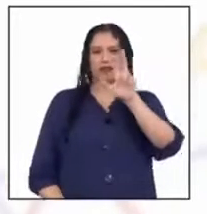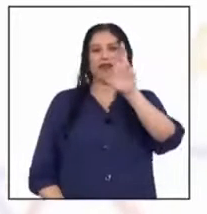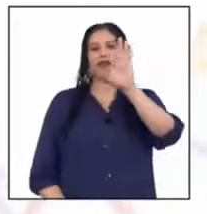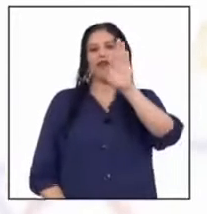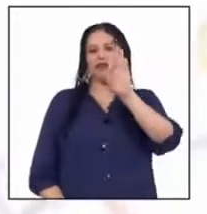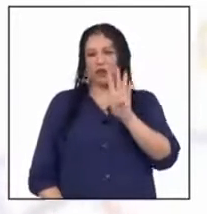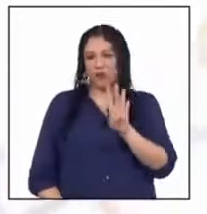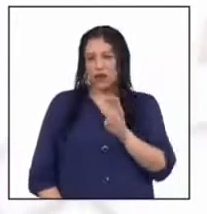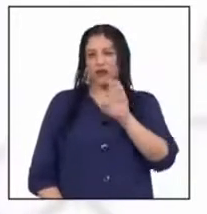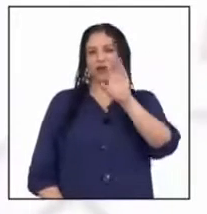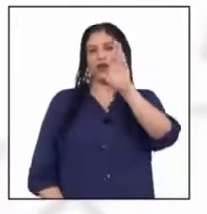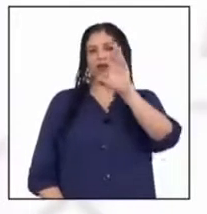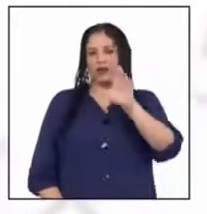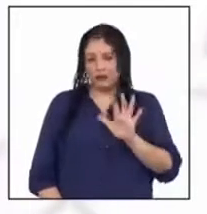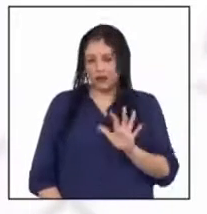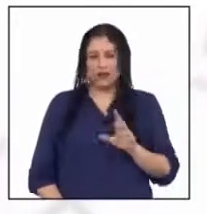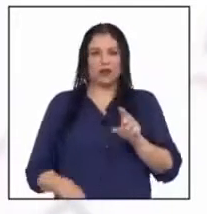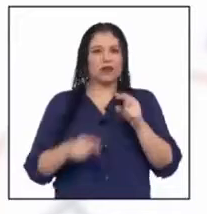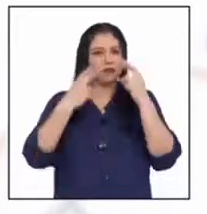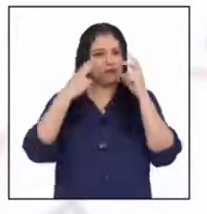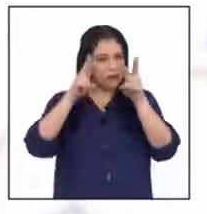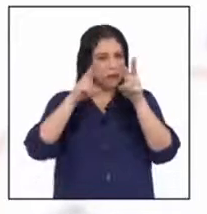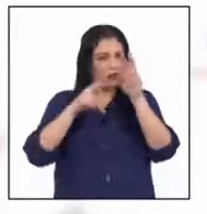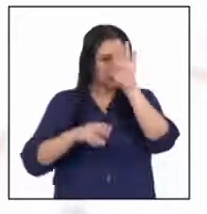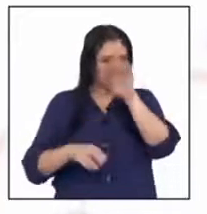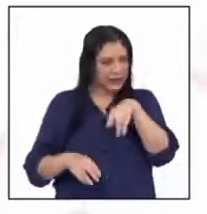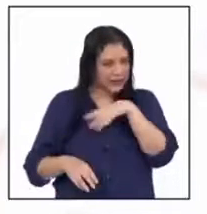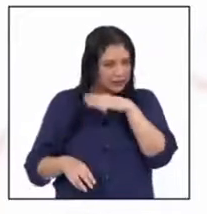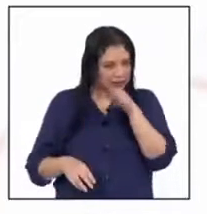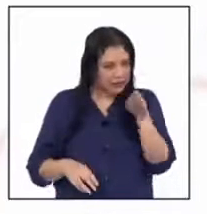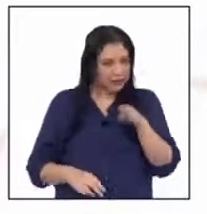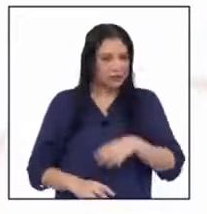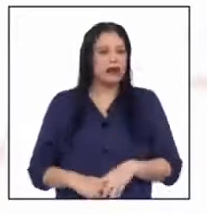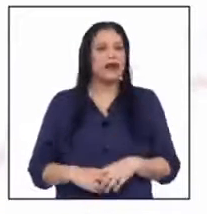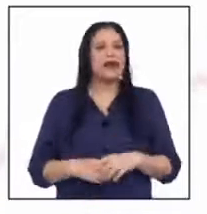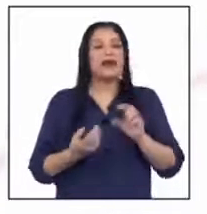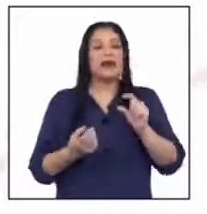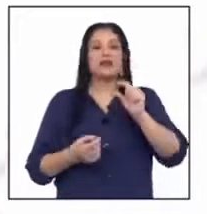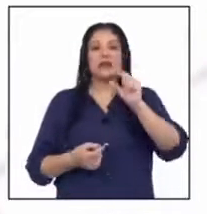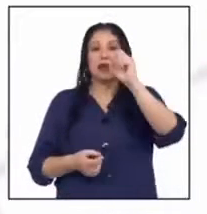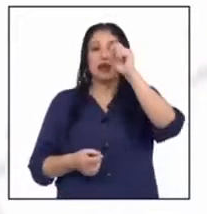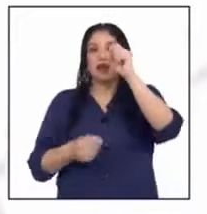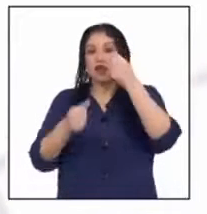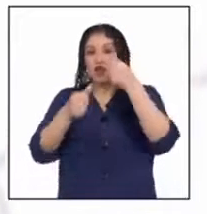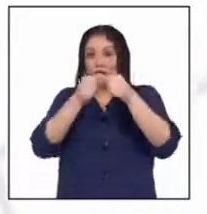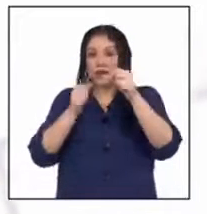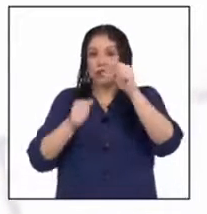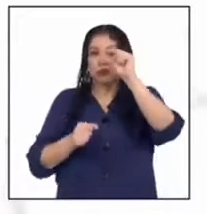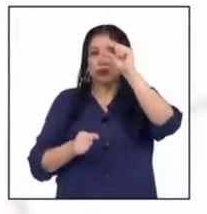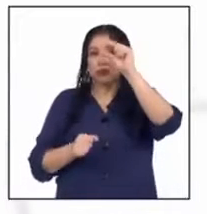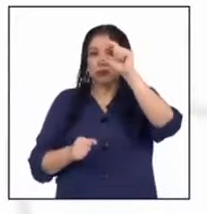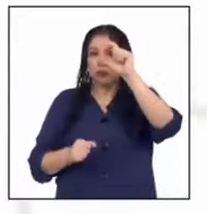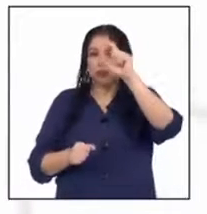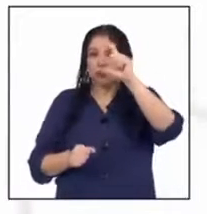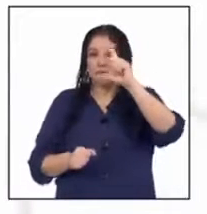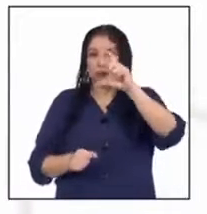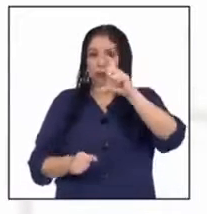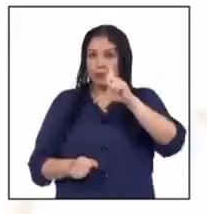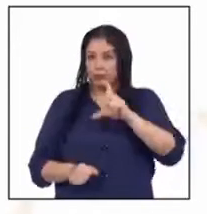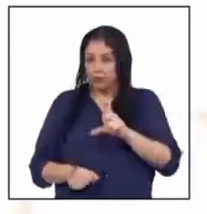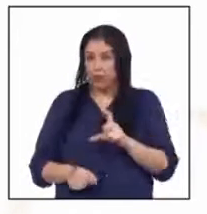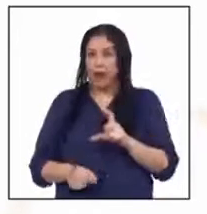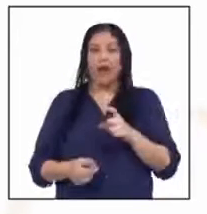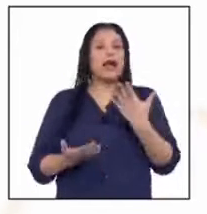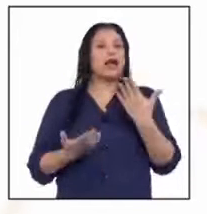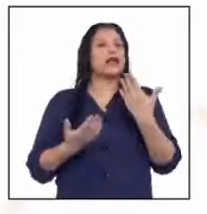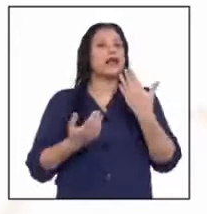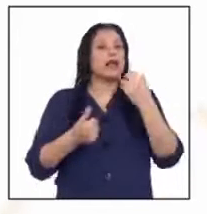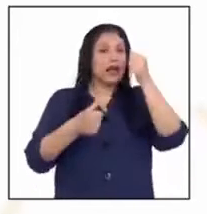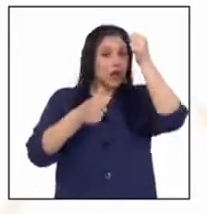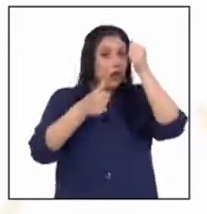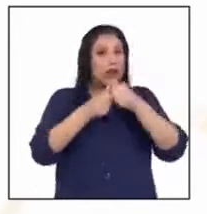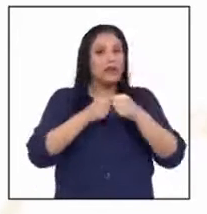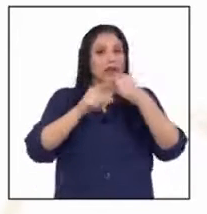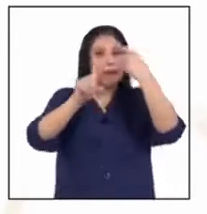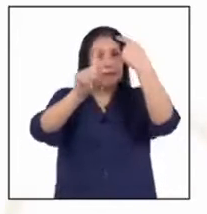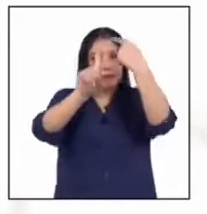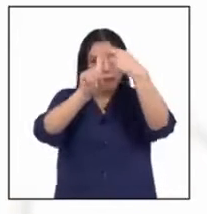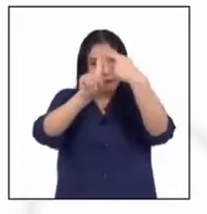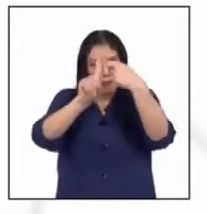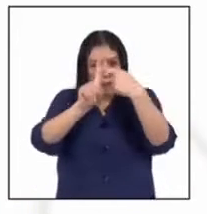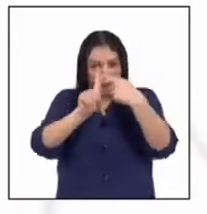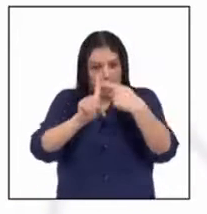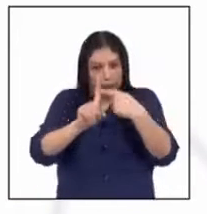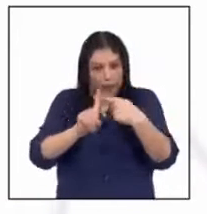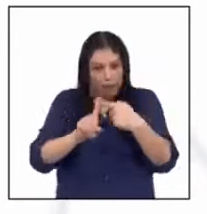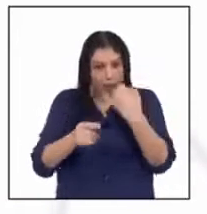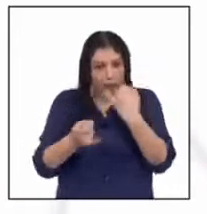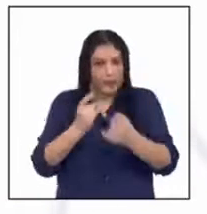porcentuales, tal como se muestra en la tabla. Deben aparecer de manera progresiva. No olvidemos confirmar que la suma de todas las frecuencias